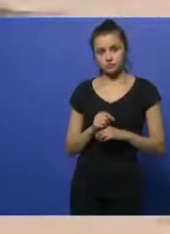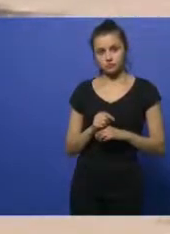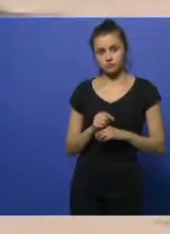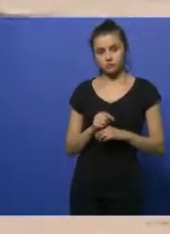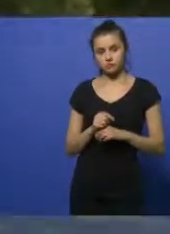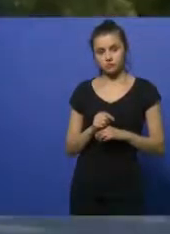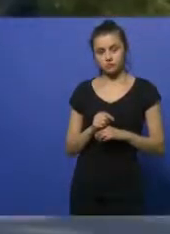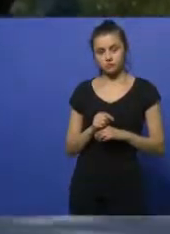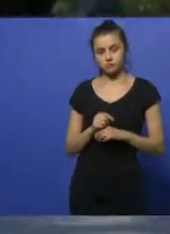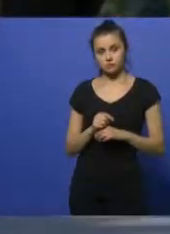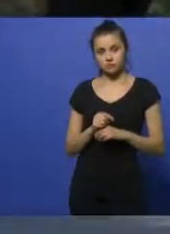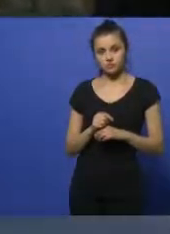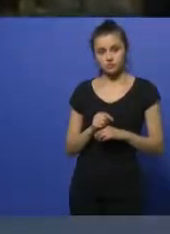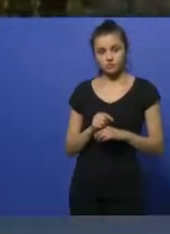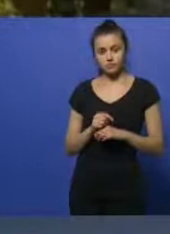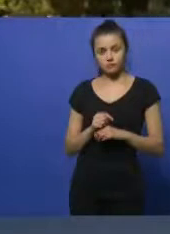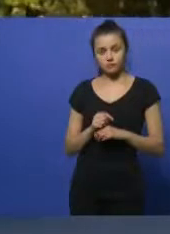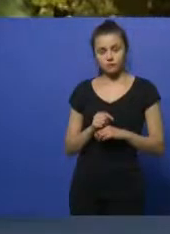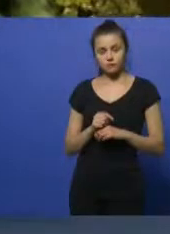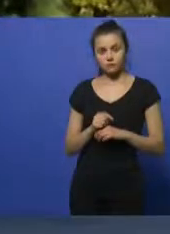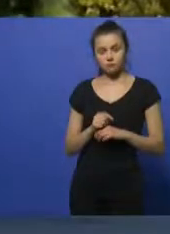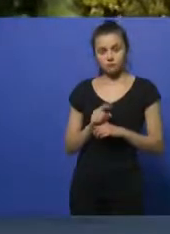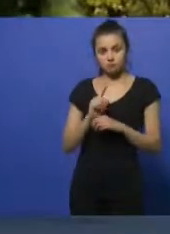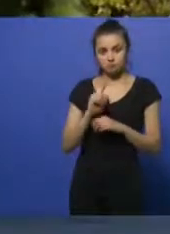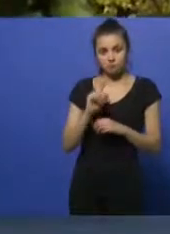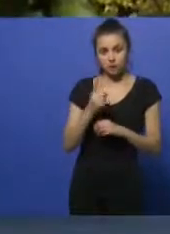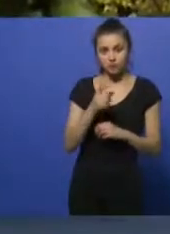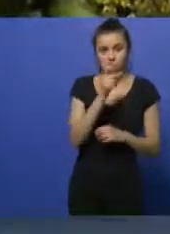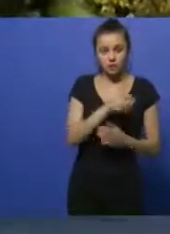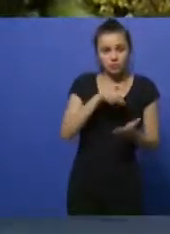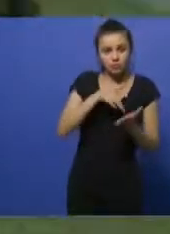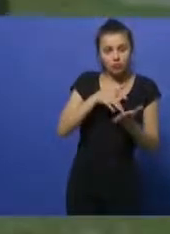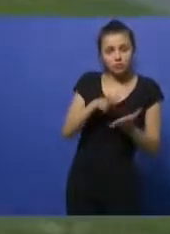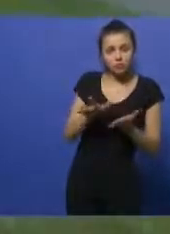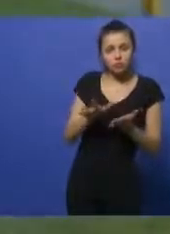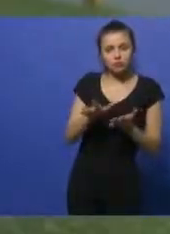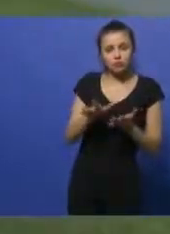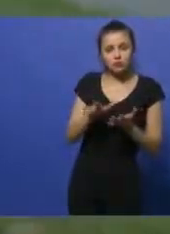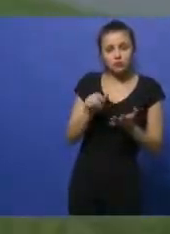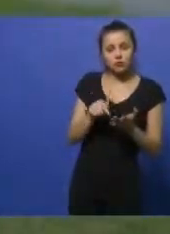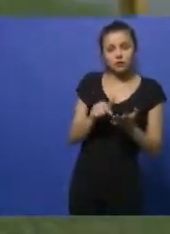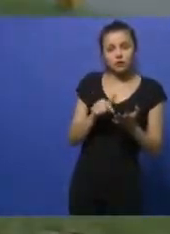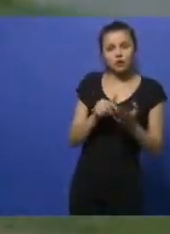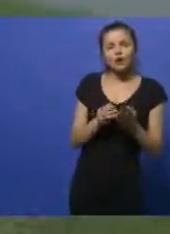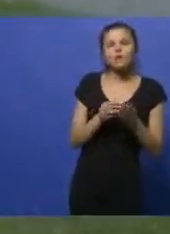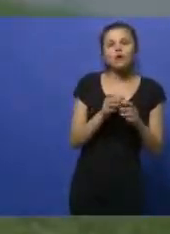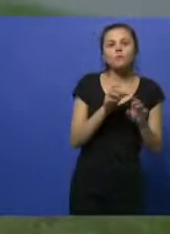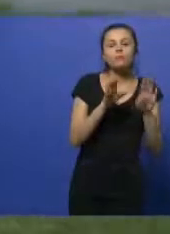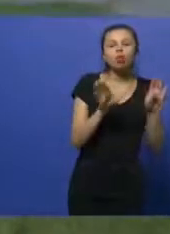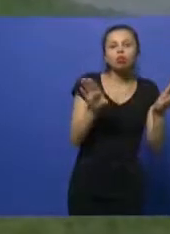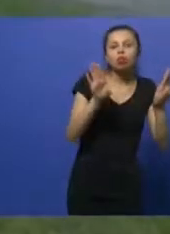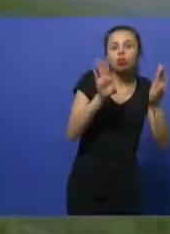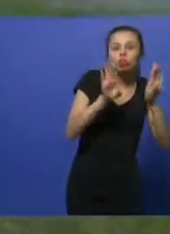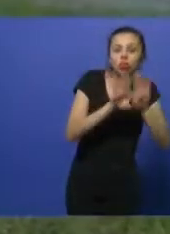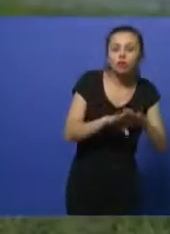nunca nos dieron, digamos, la vez que nos dijeron que no iban a echar y dijeron que no iban a cerrar línea de